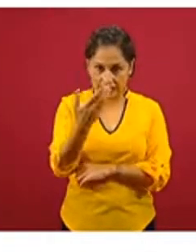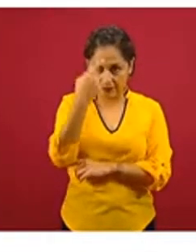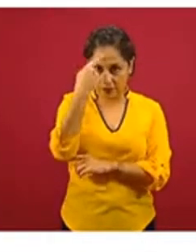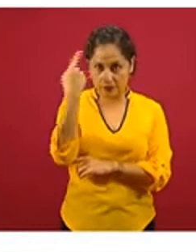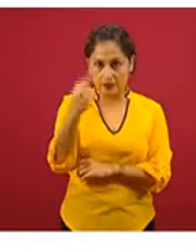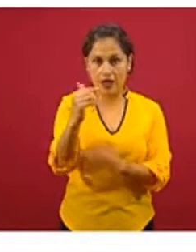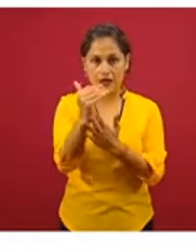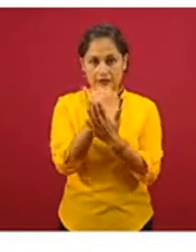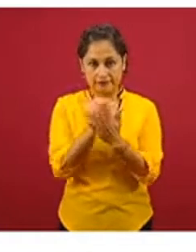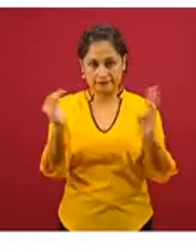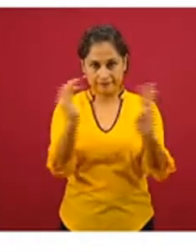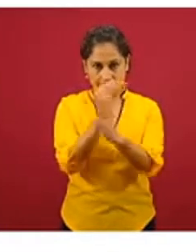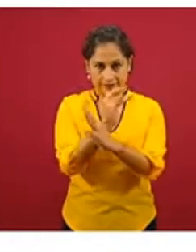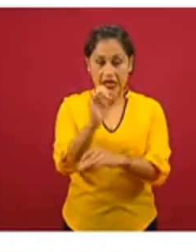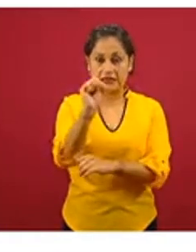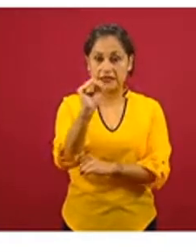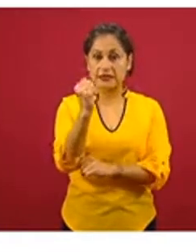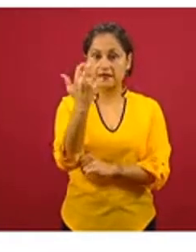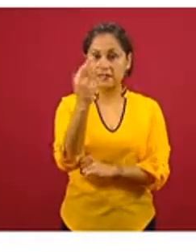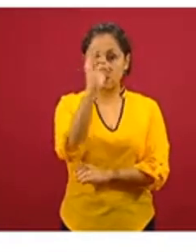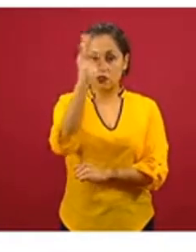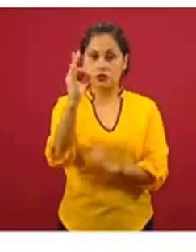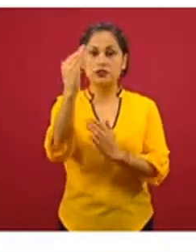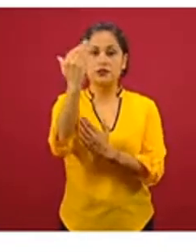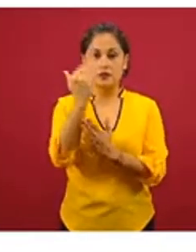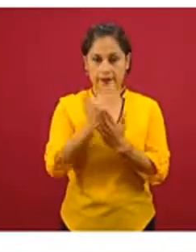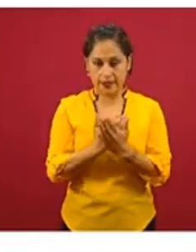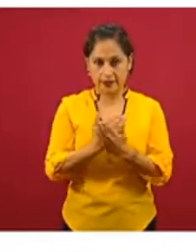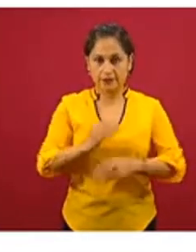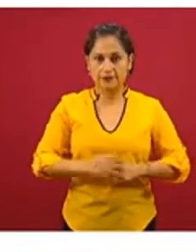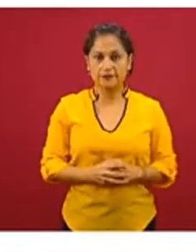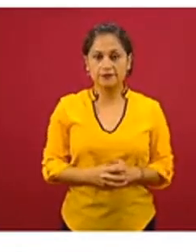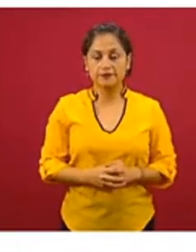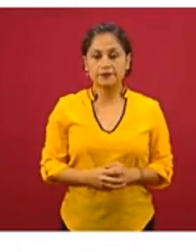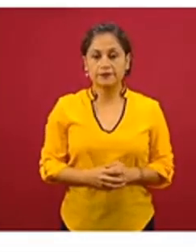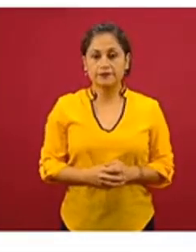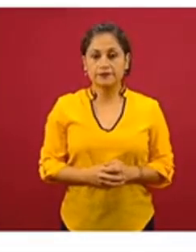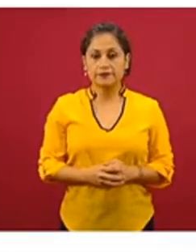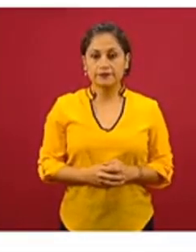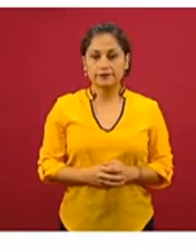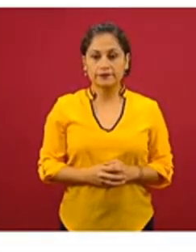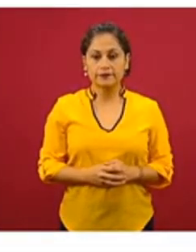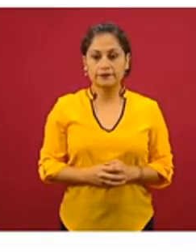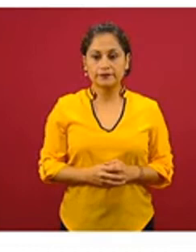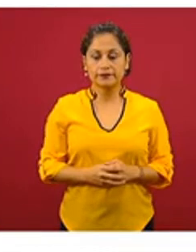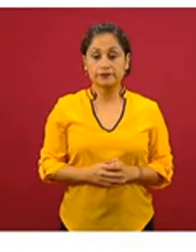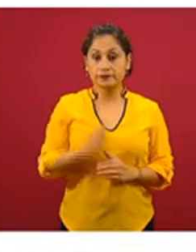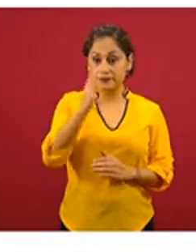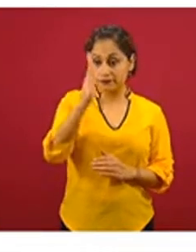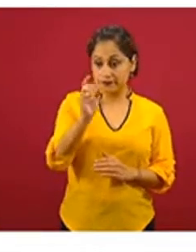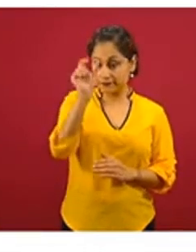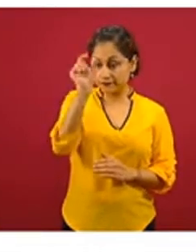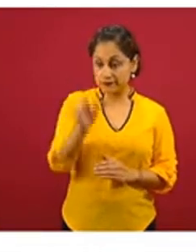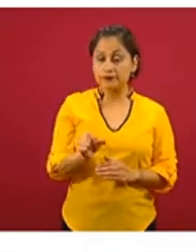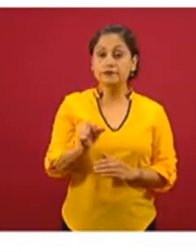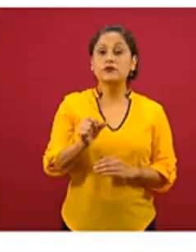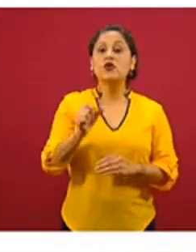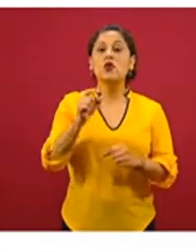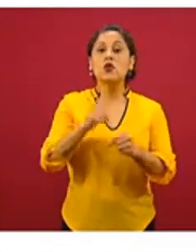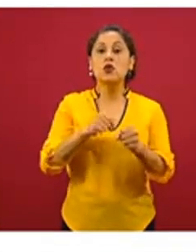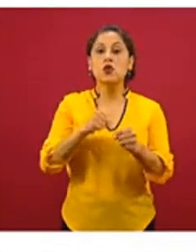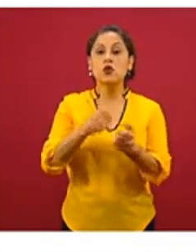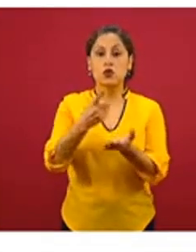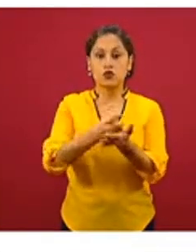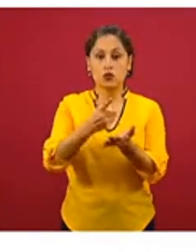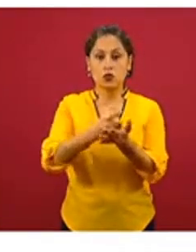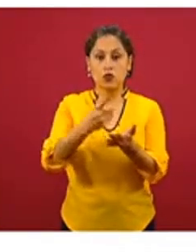menos 65%. La barra dorada marca el inicio de la